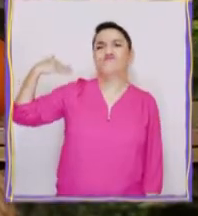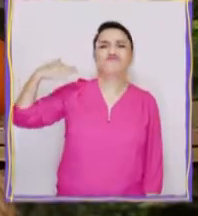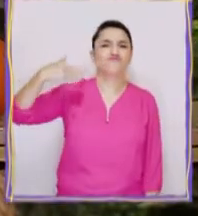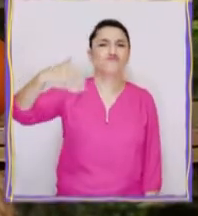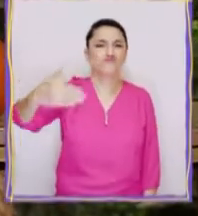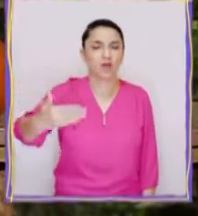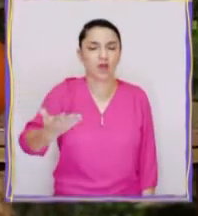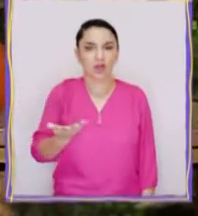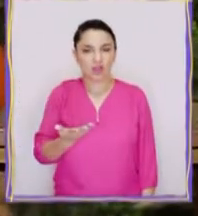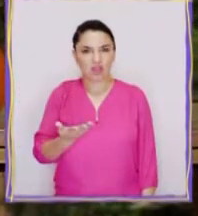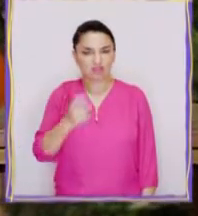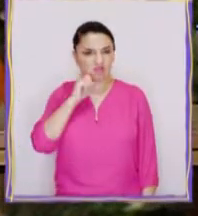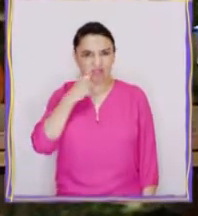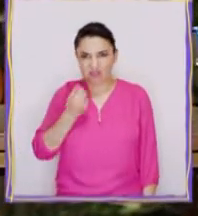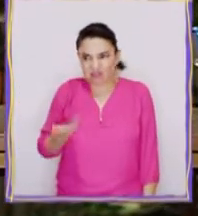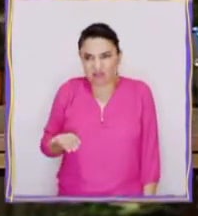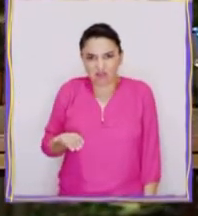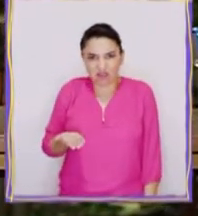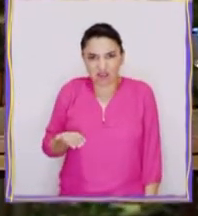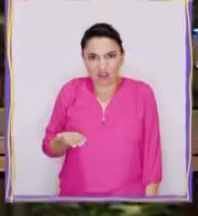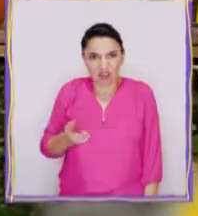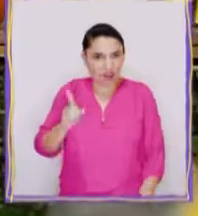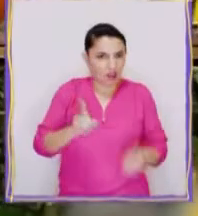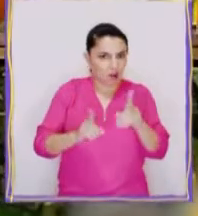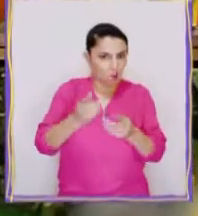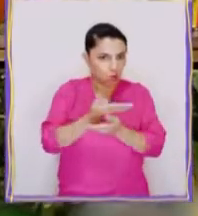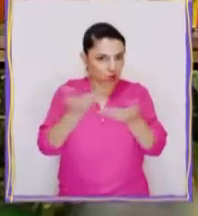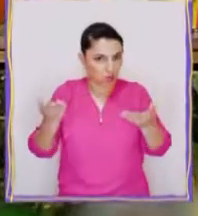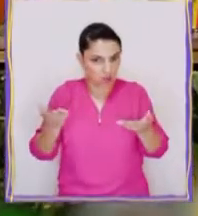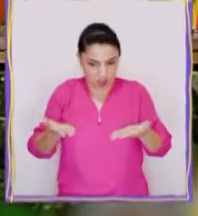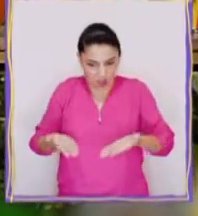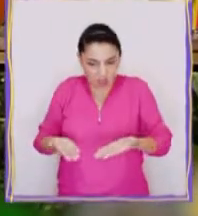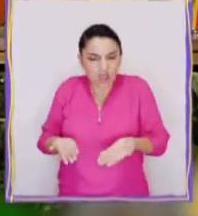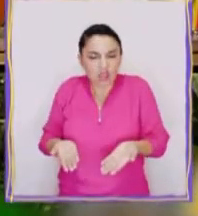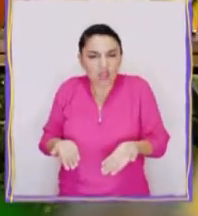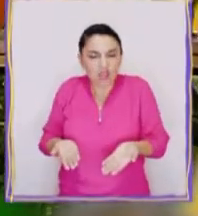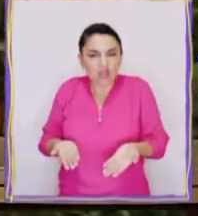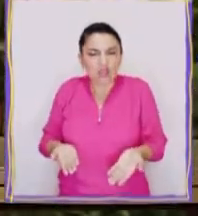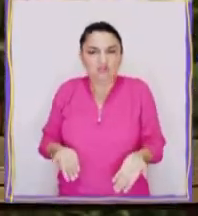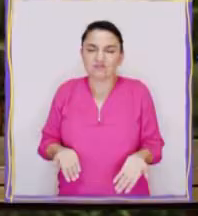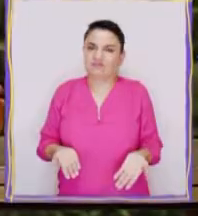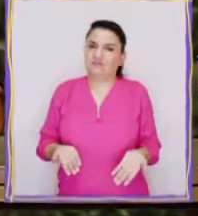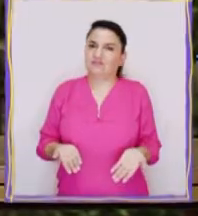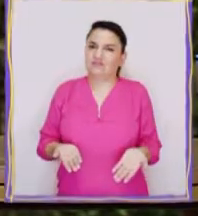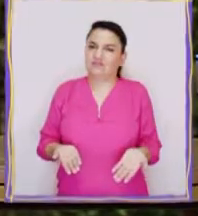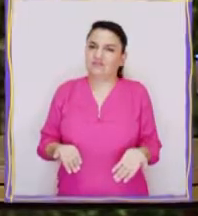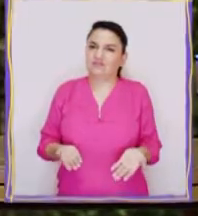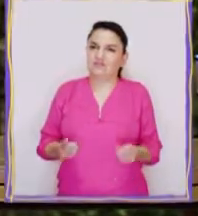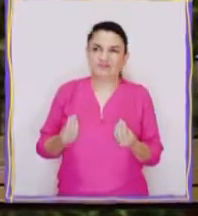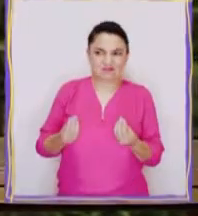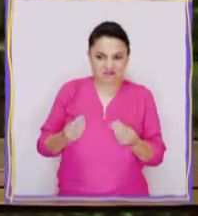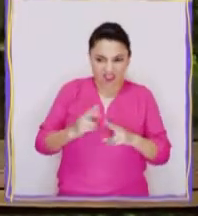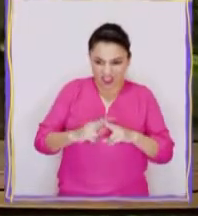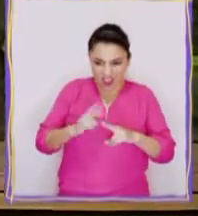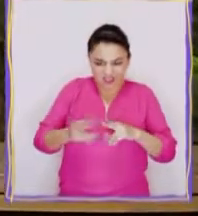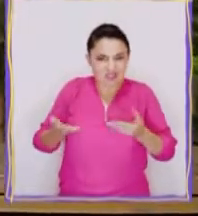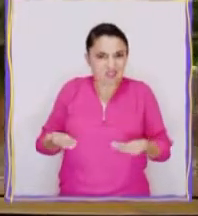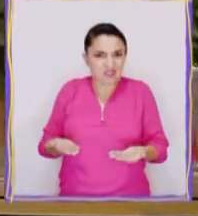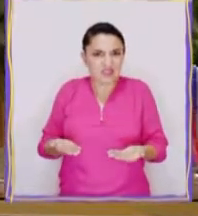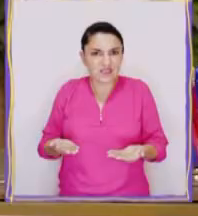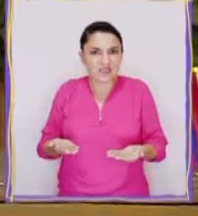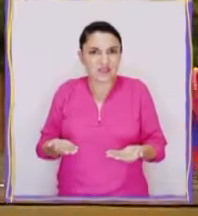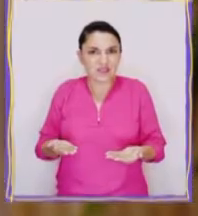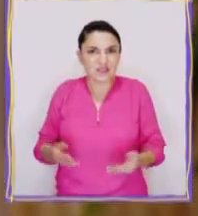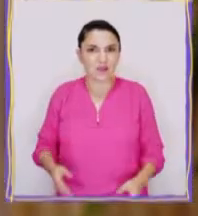¿Y esto? ¿Qué es? ¿Alguno de ustedes lo dejó aquí? ¿Qué se supone que hace